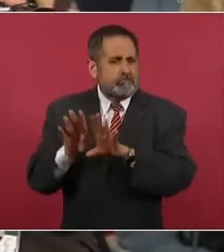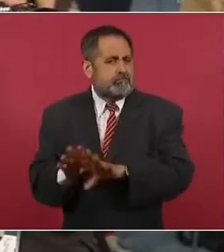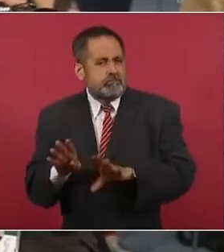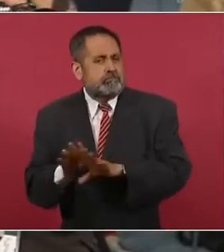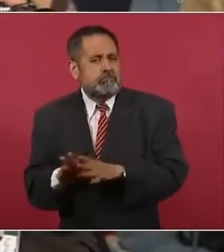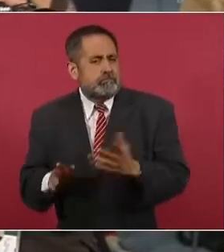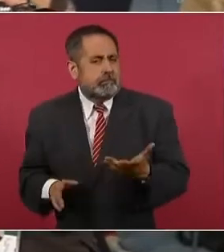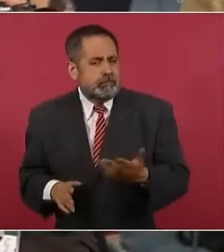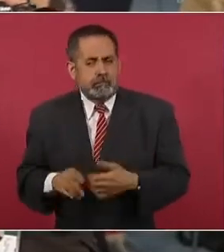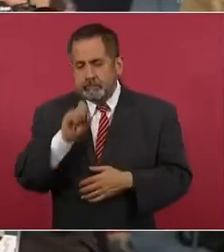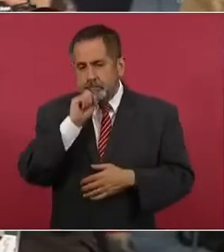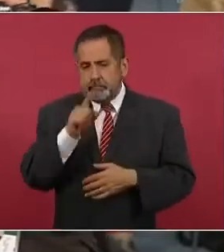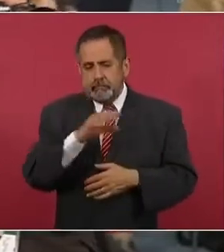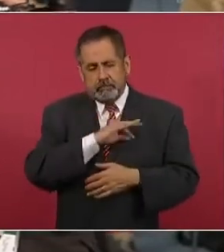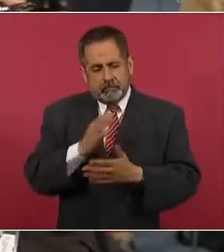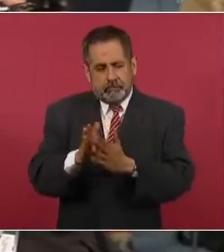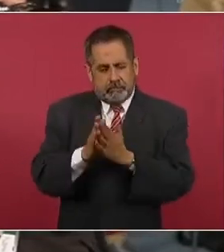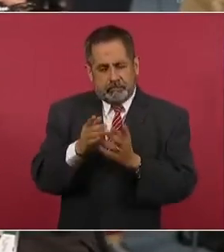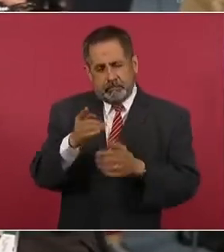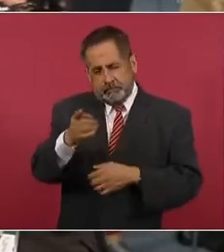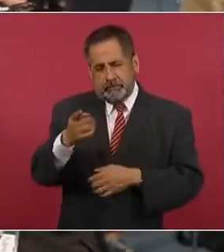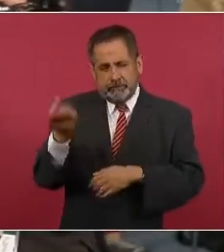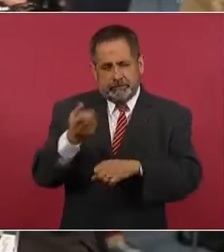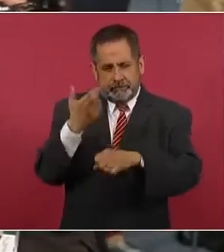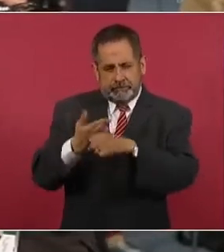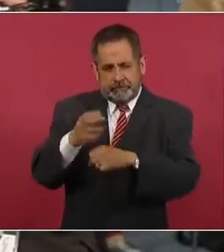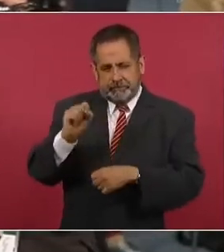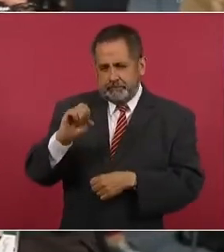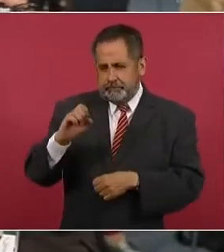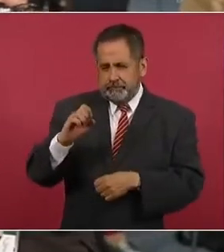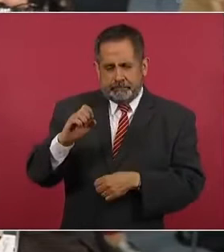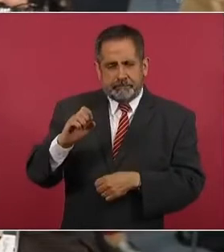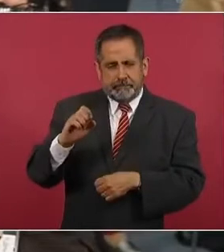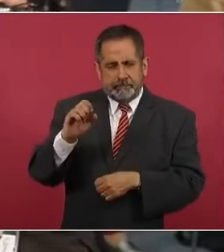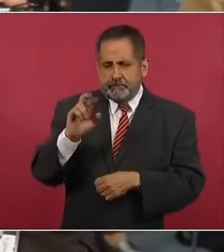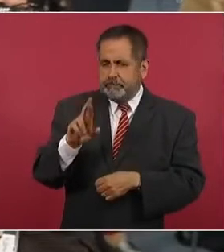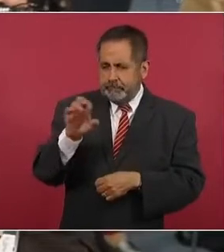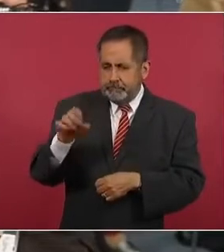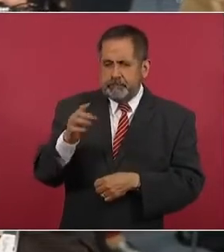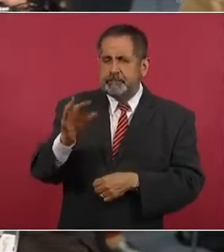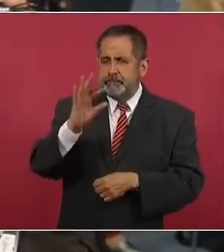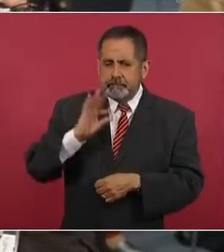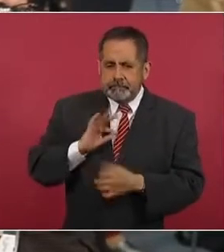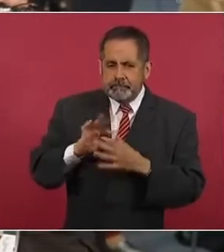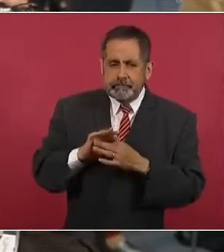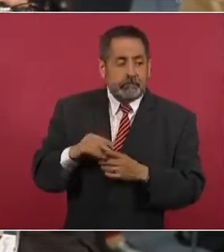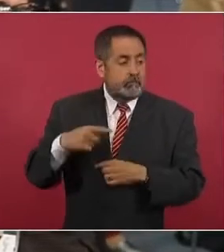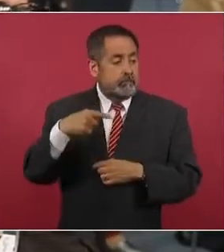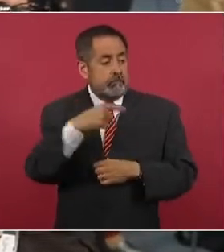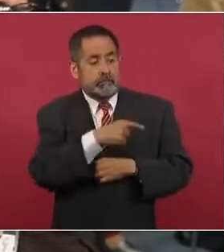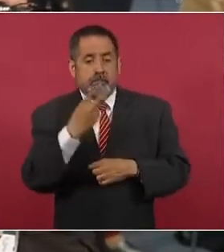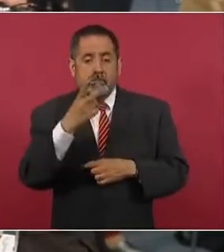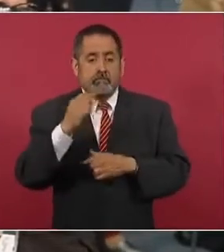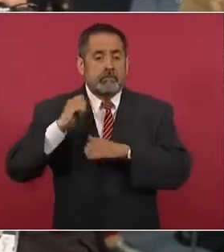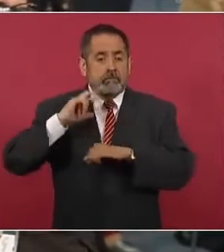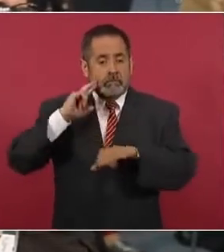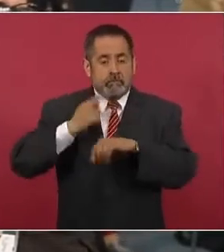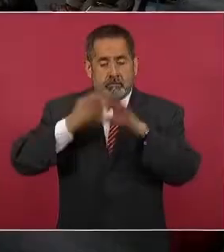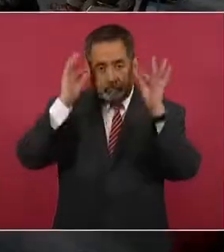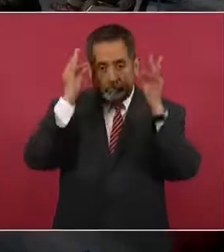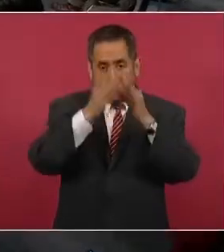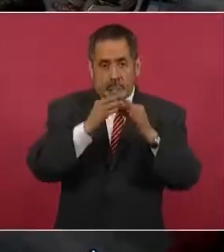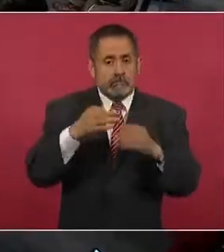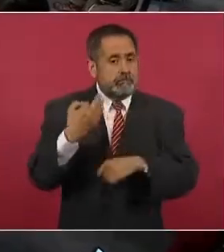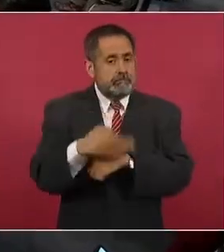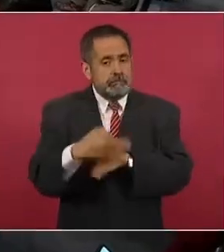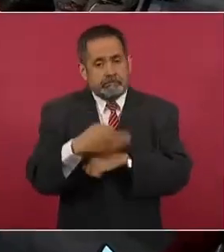dar informe el señor canciller en relación a estos 2 cónsules que estaban pendientes,